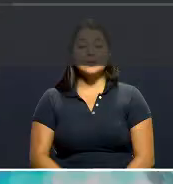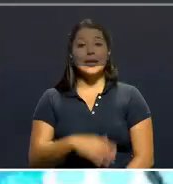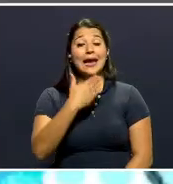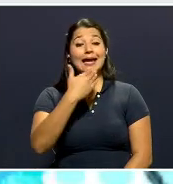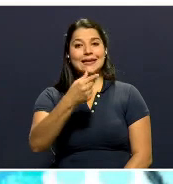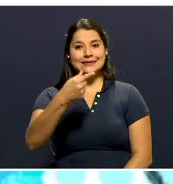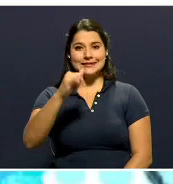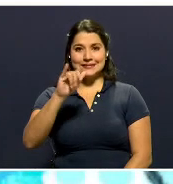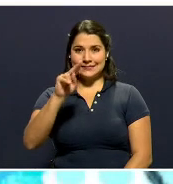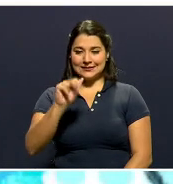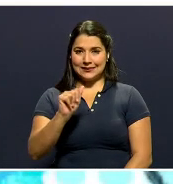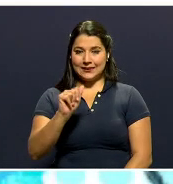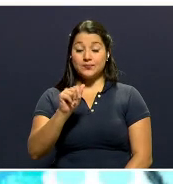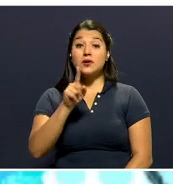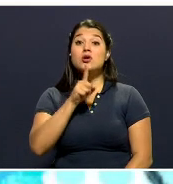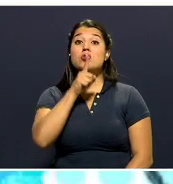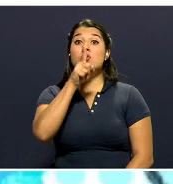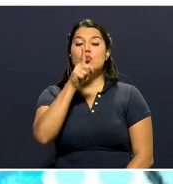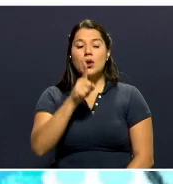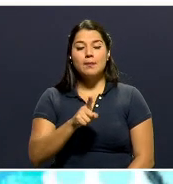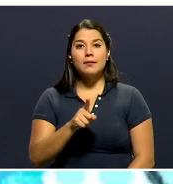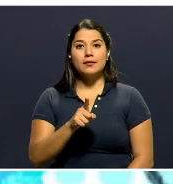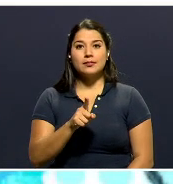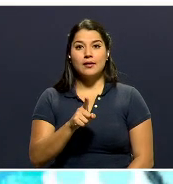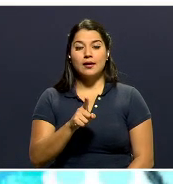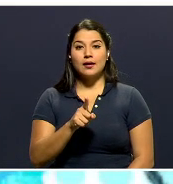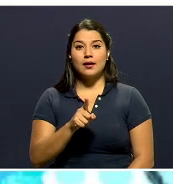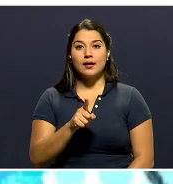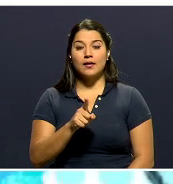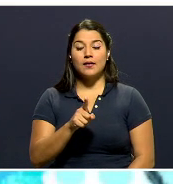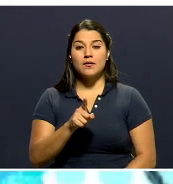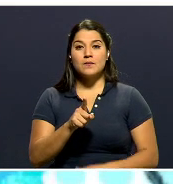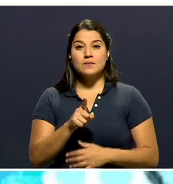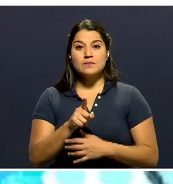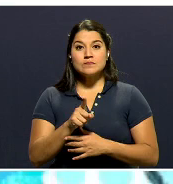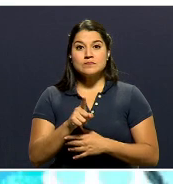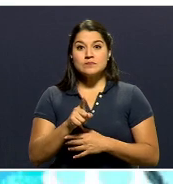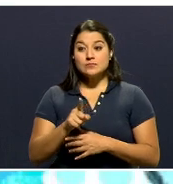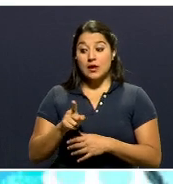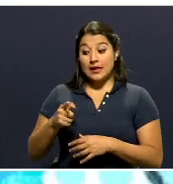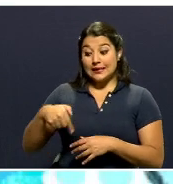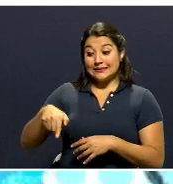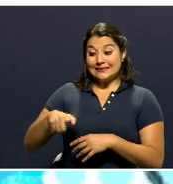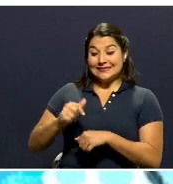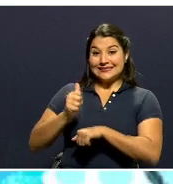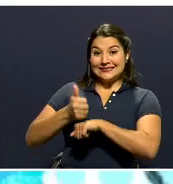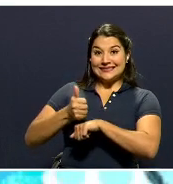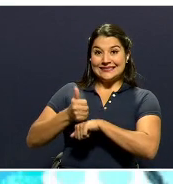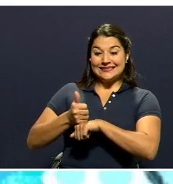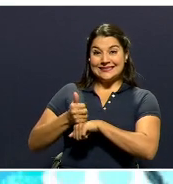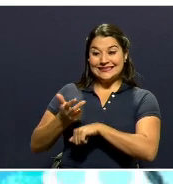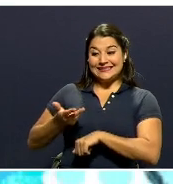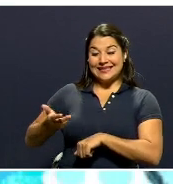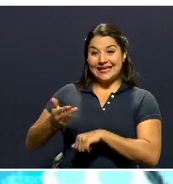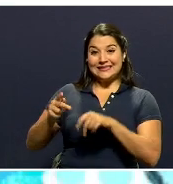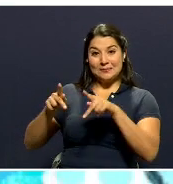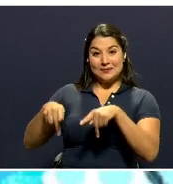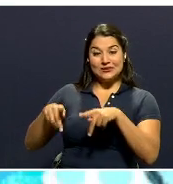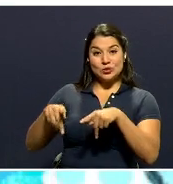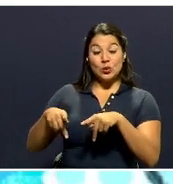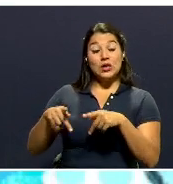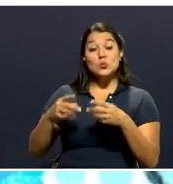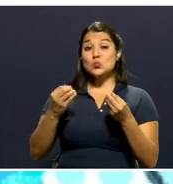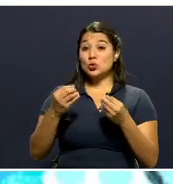Gracias, Gina. Realmente una apuesta de mucho riesgo, porque es un área clave,